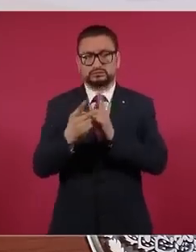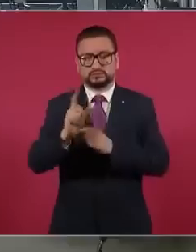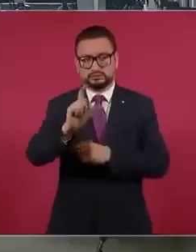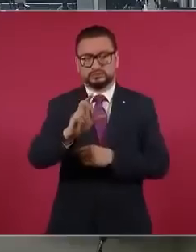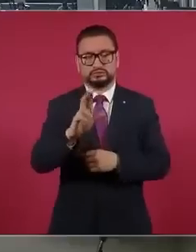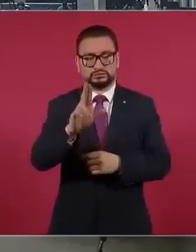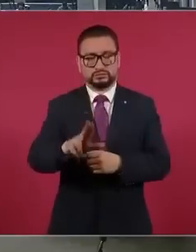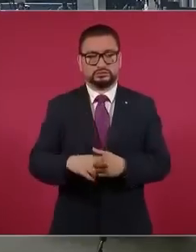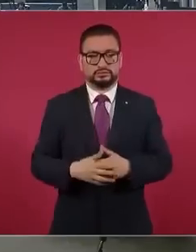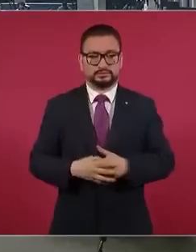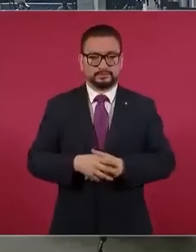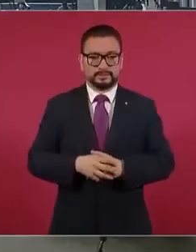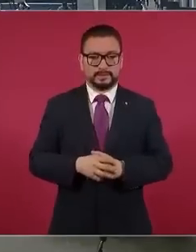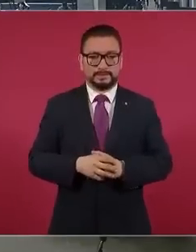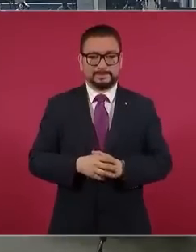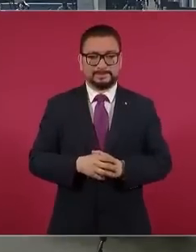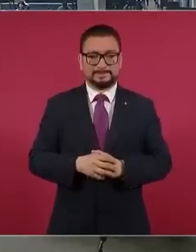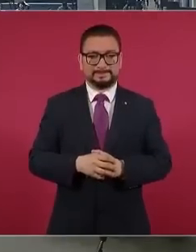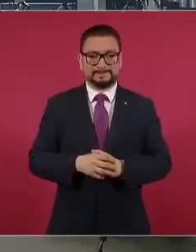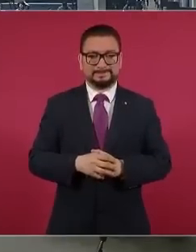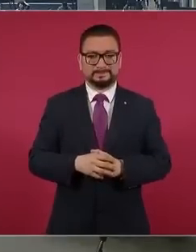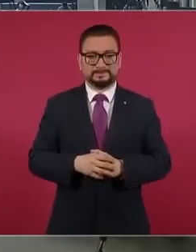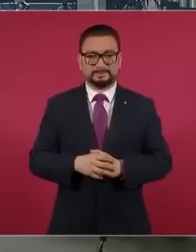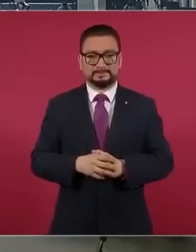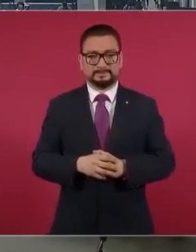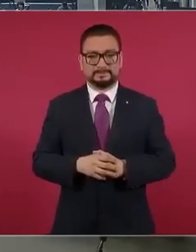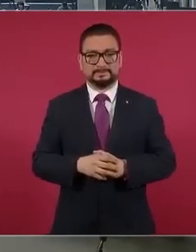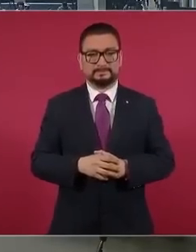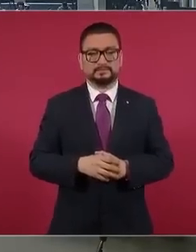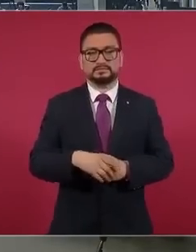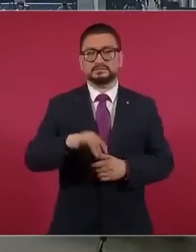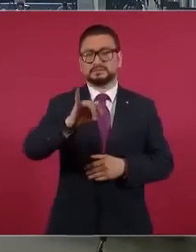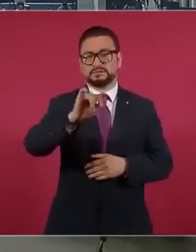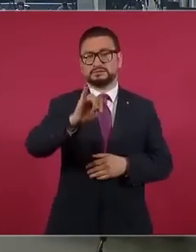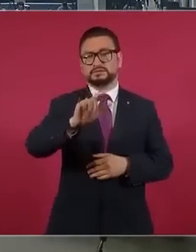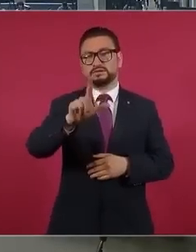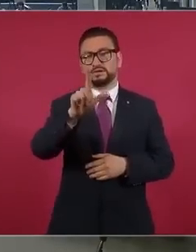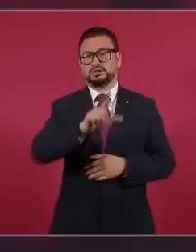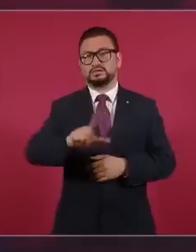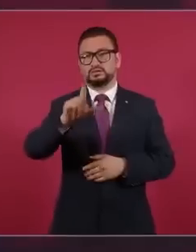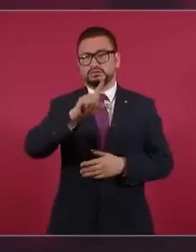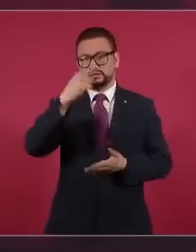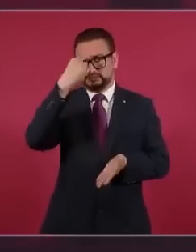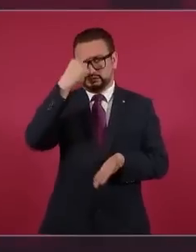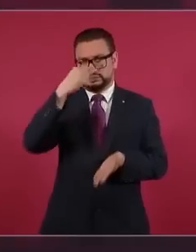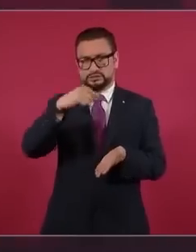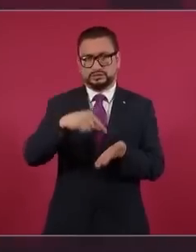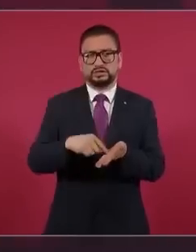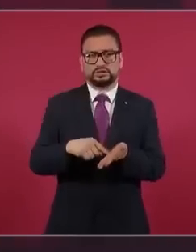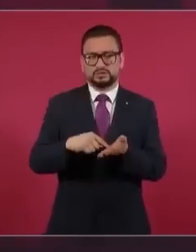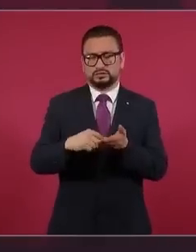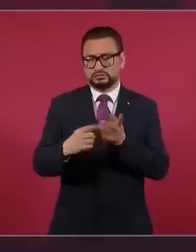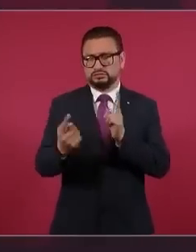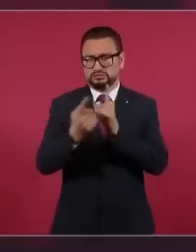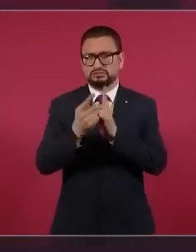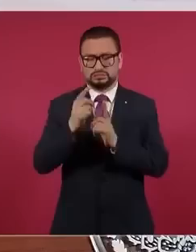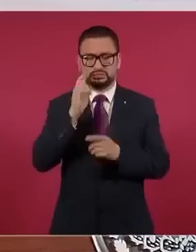emitieron? La reunión con Claudia Sheinbaum, la presidenta. Sí, el lunes creo los voy a